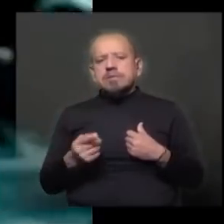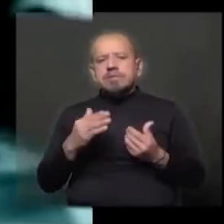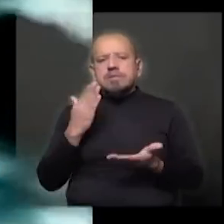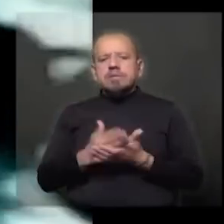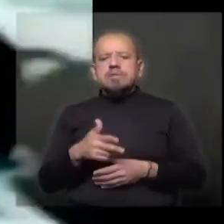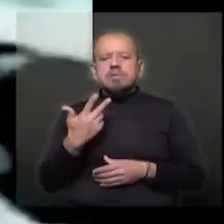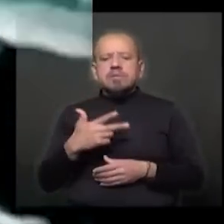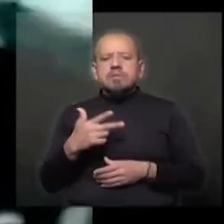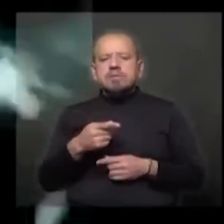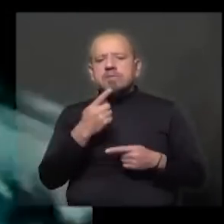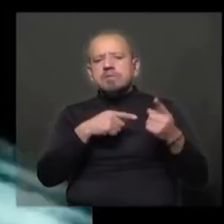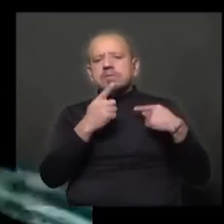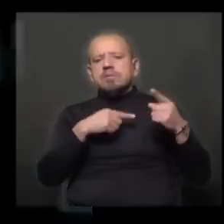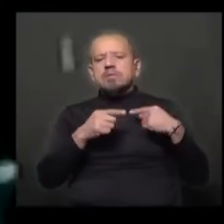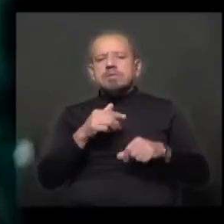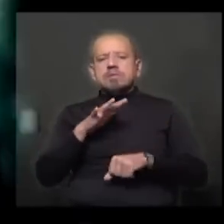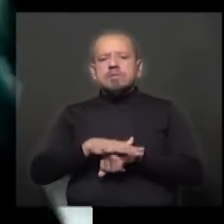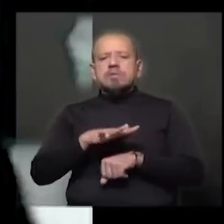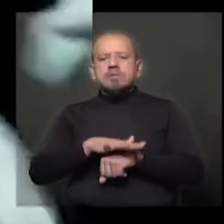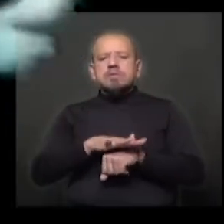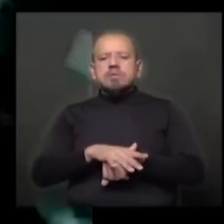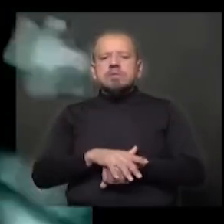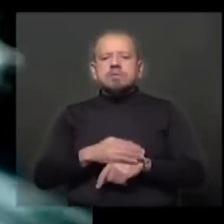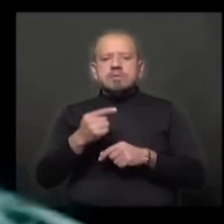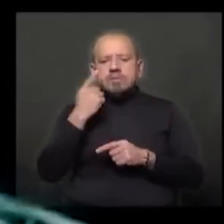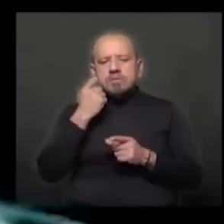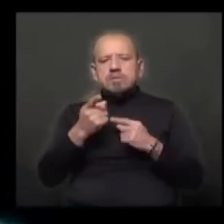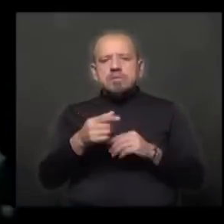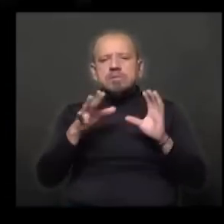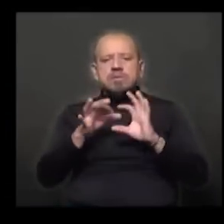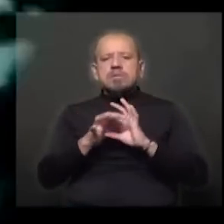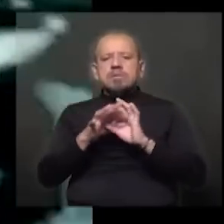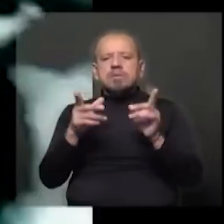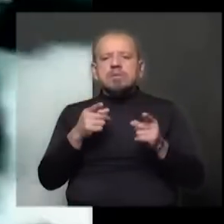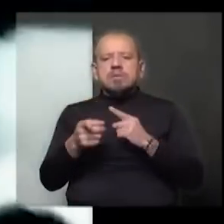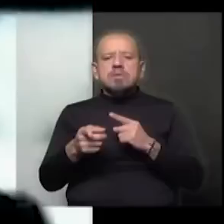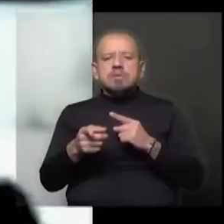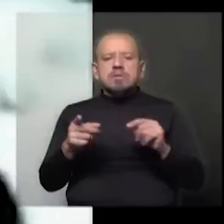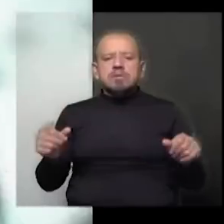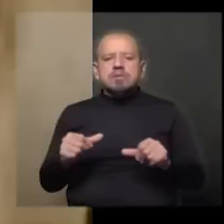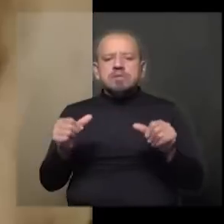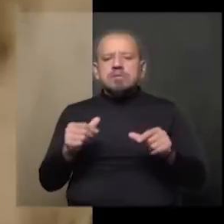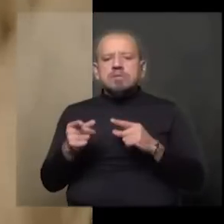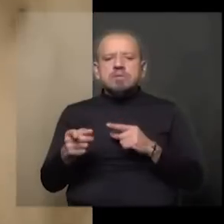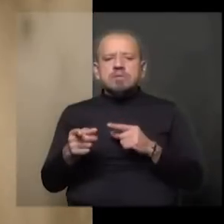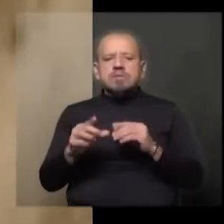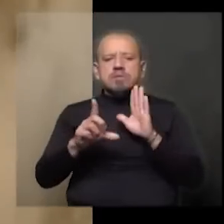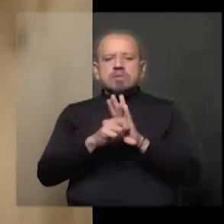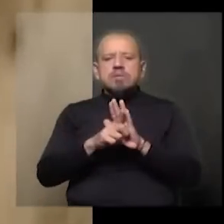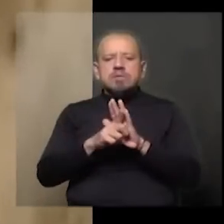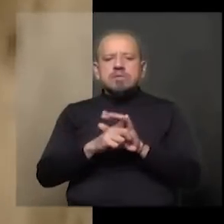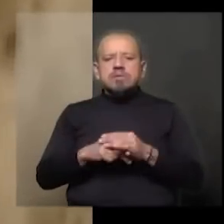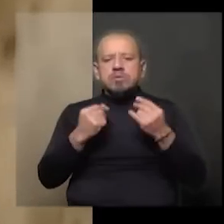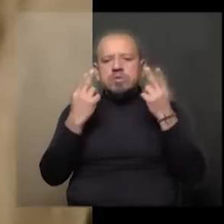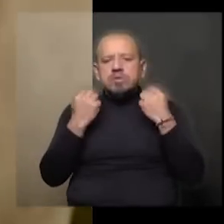Humanos para atrás en en el momento que debía evitar que la democracia se quebrara y llev adelante entonces la ley de obediencia de